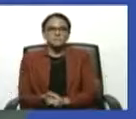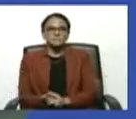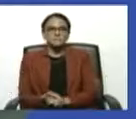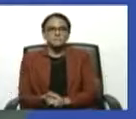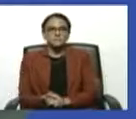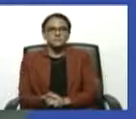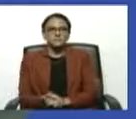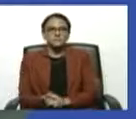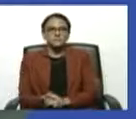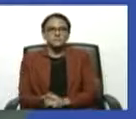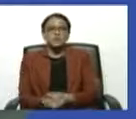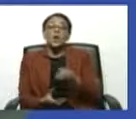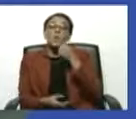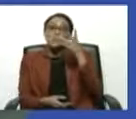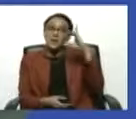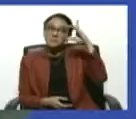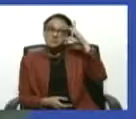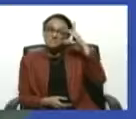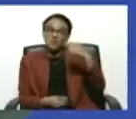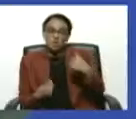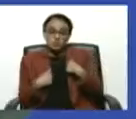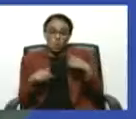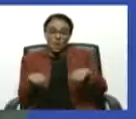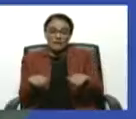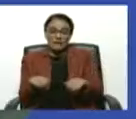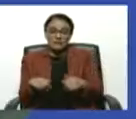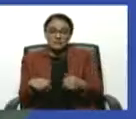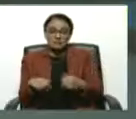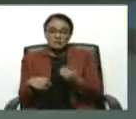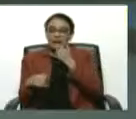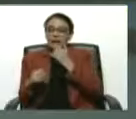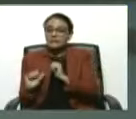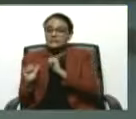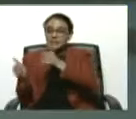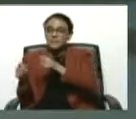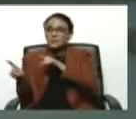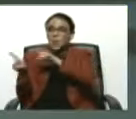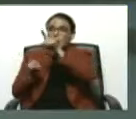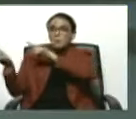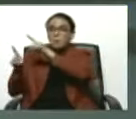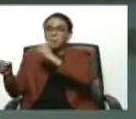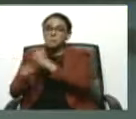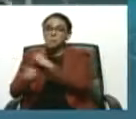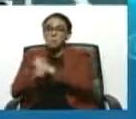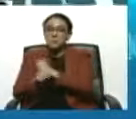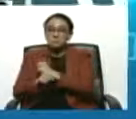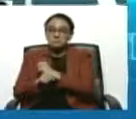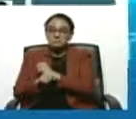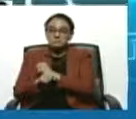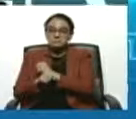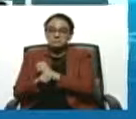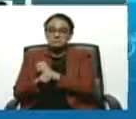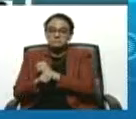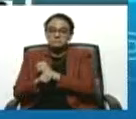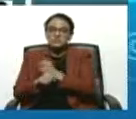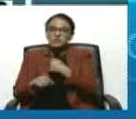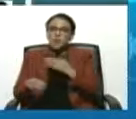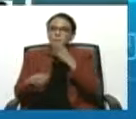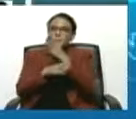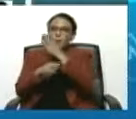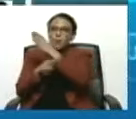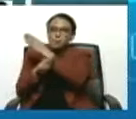Bueno, Delcy, aquí ya, por empezar la jornada de hoy, en mi